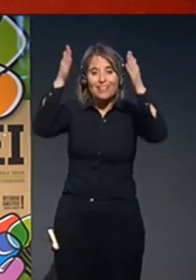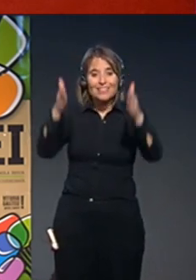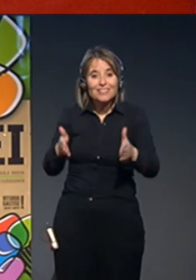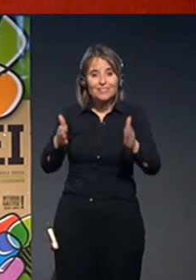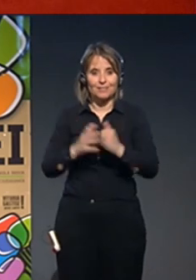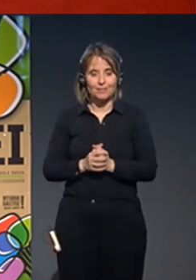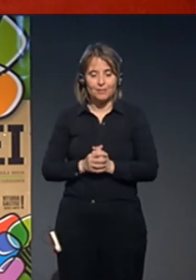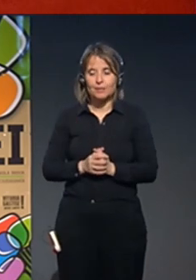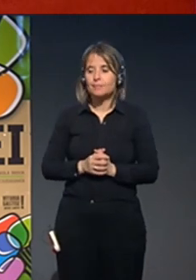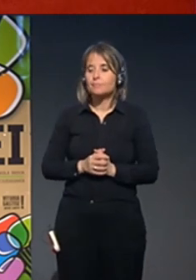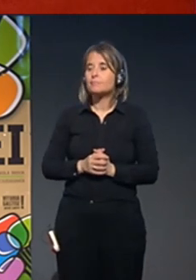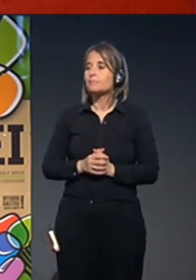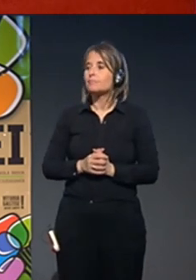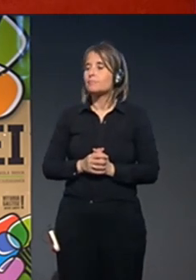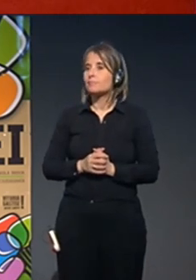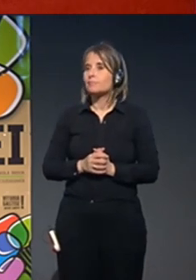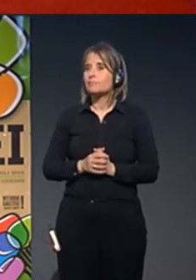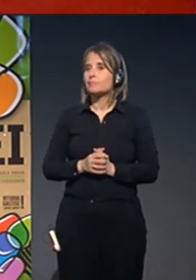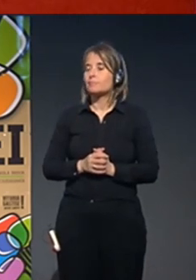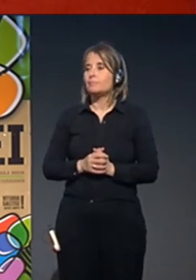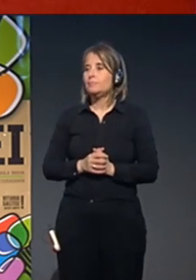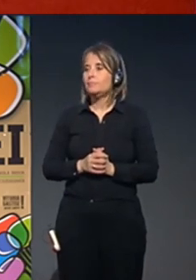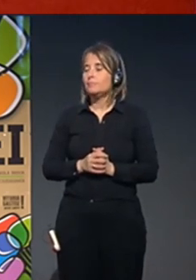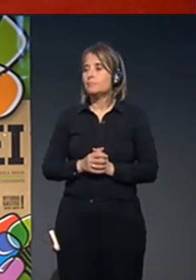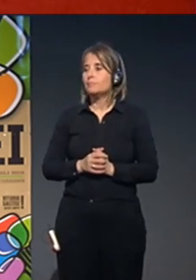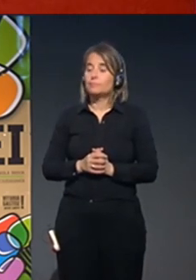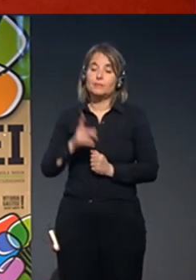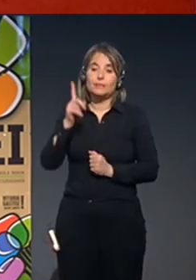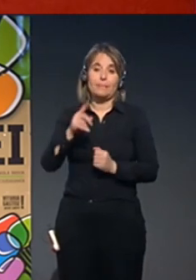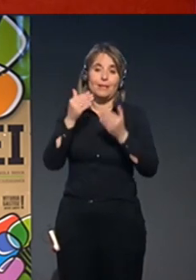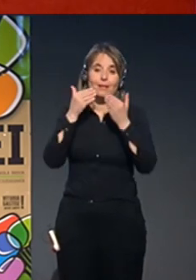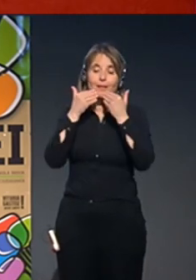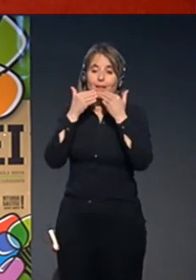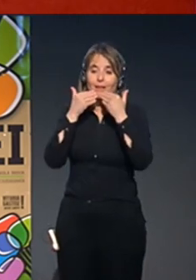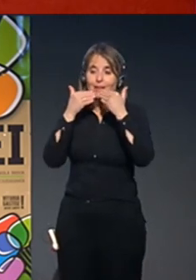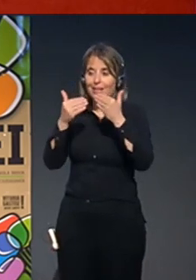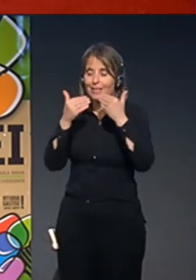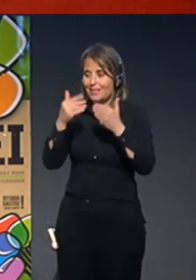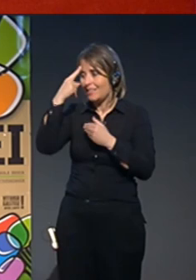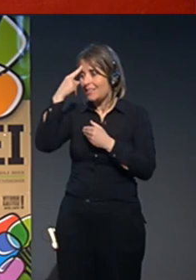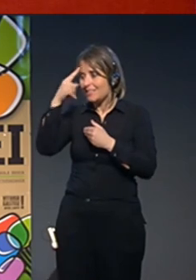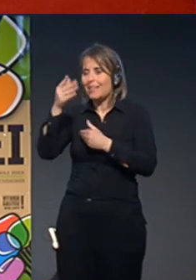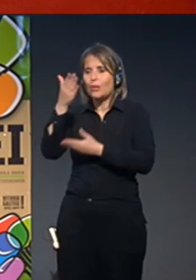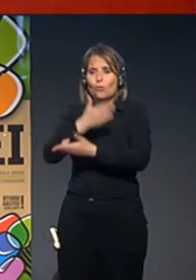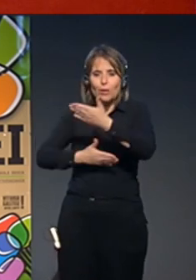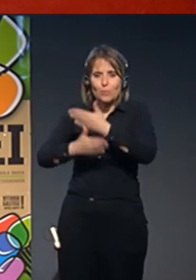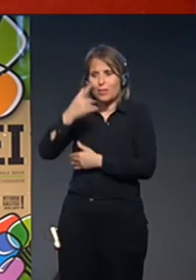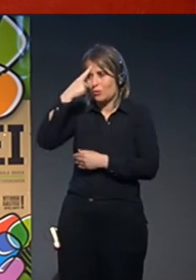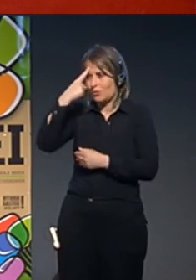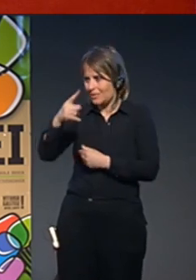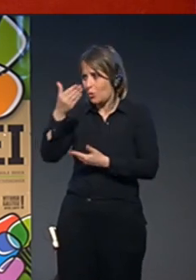Sapiens bueno dicho eso eh Quiero agradecer también a los que sé que han colaborado con nosotros con